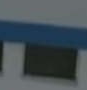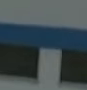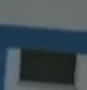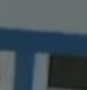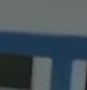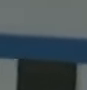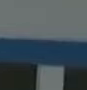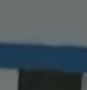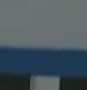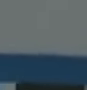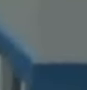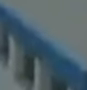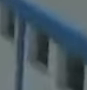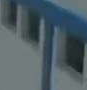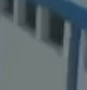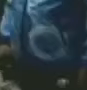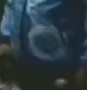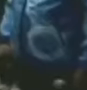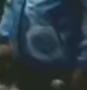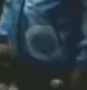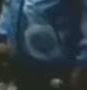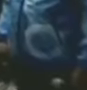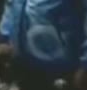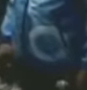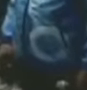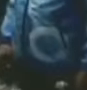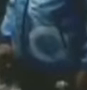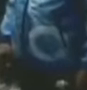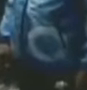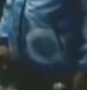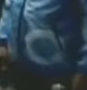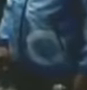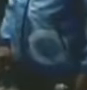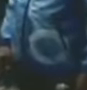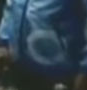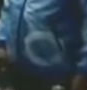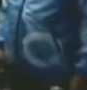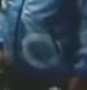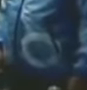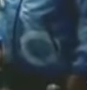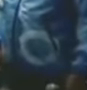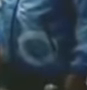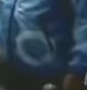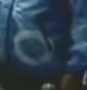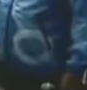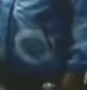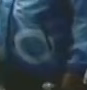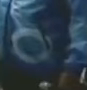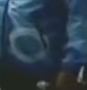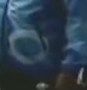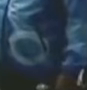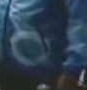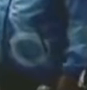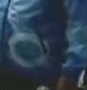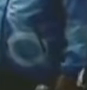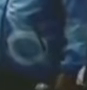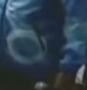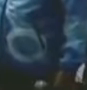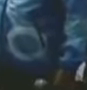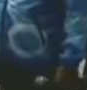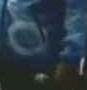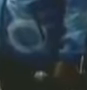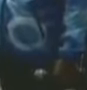inversión muy importante para mejorar definitivamente la calidad del agua